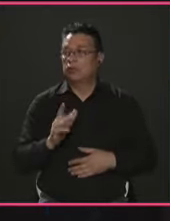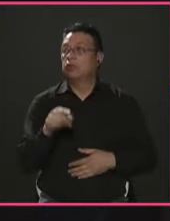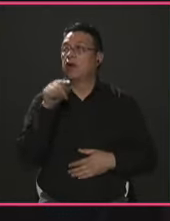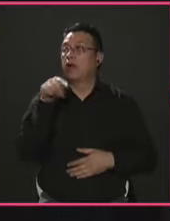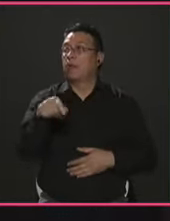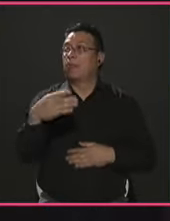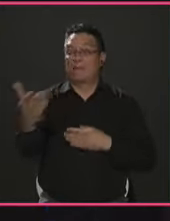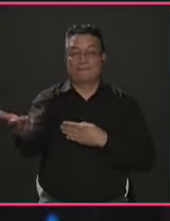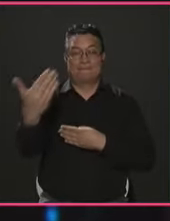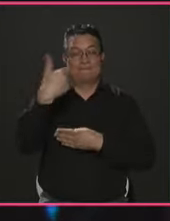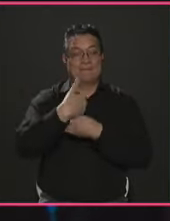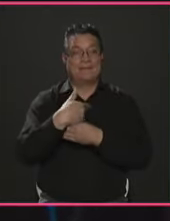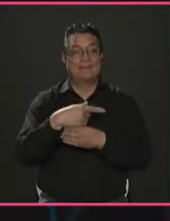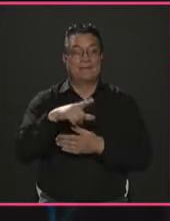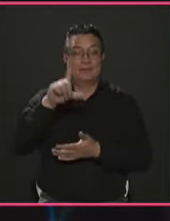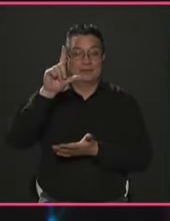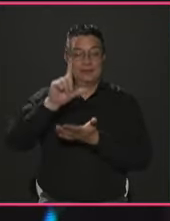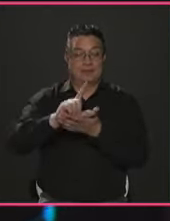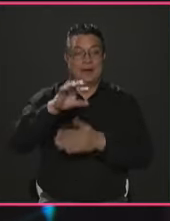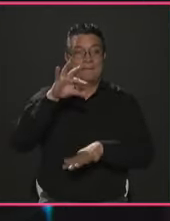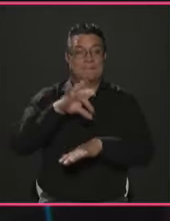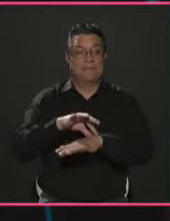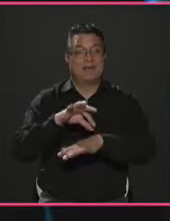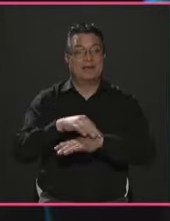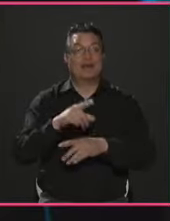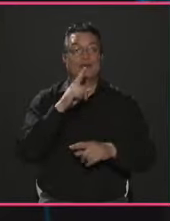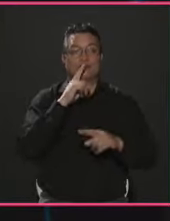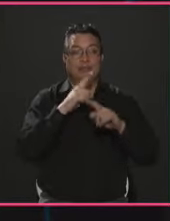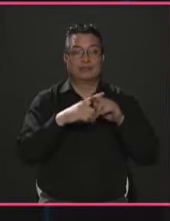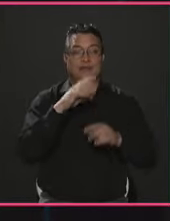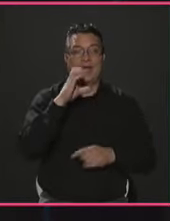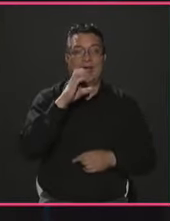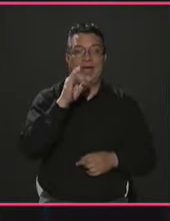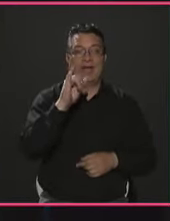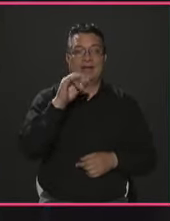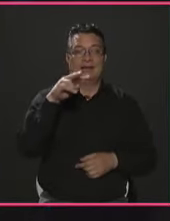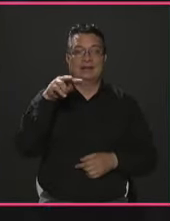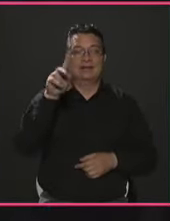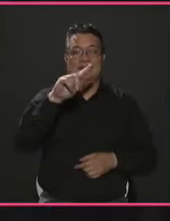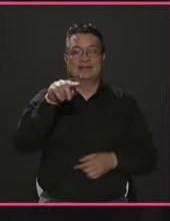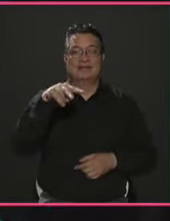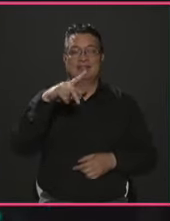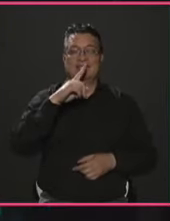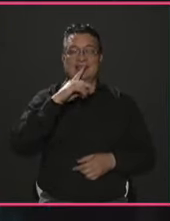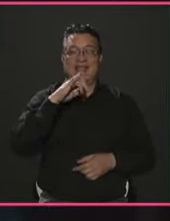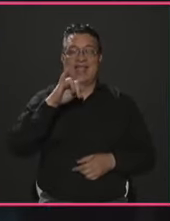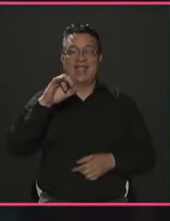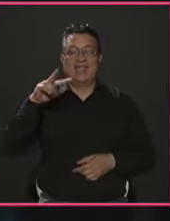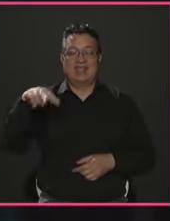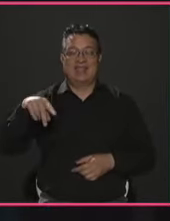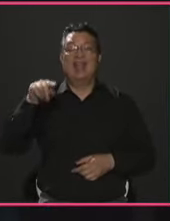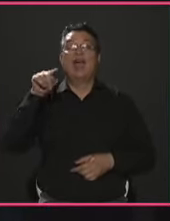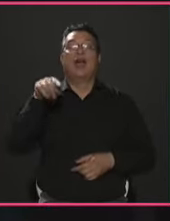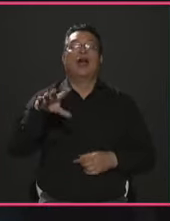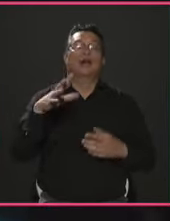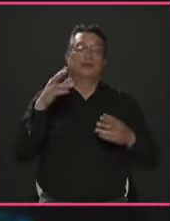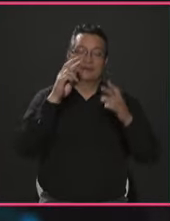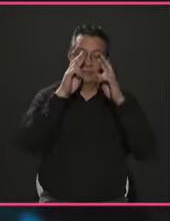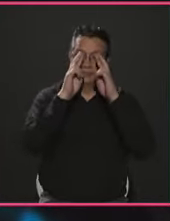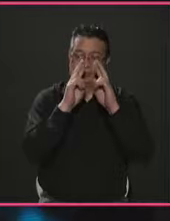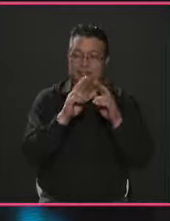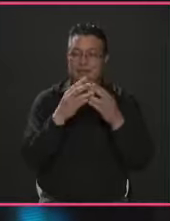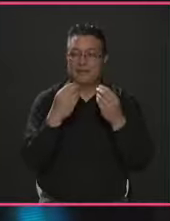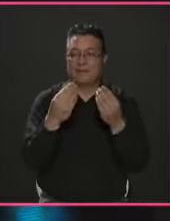de un centro médico que tiene el nombre nada más y nada menos que de Albert Einstein Así que las expectativas son altas damos la bienvenida entonces